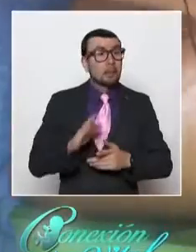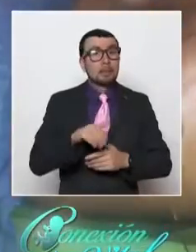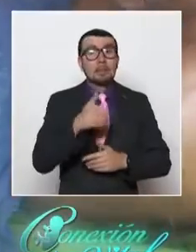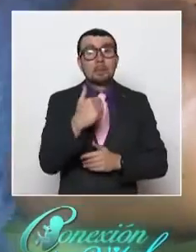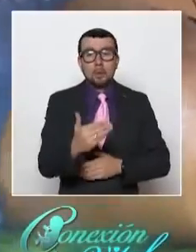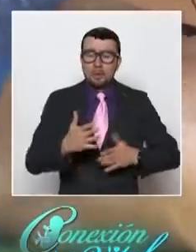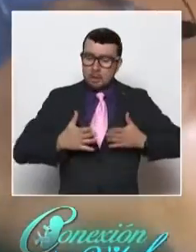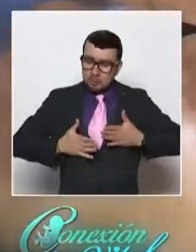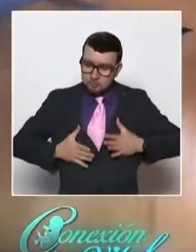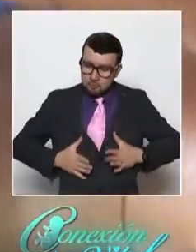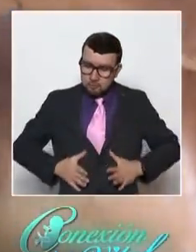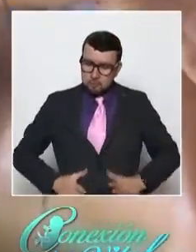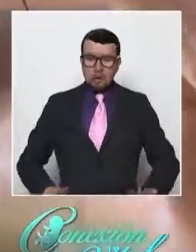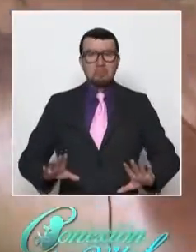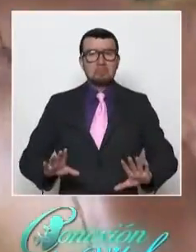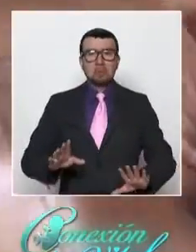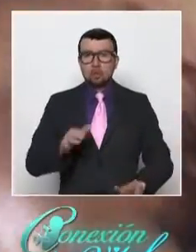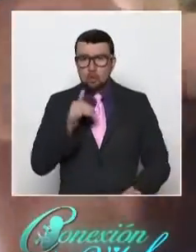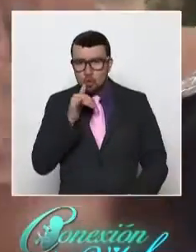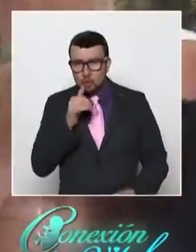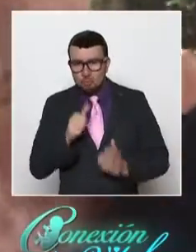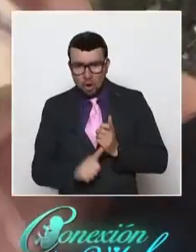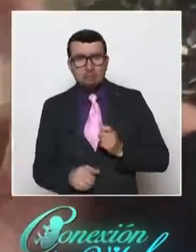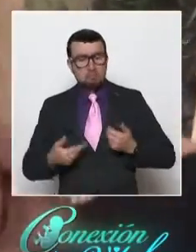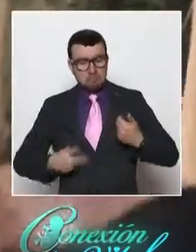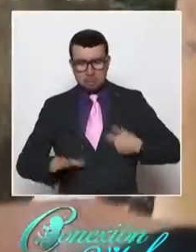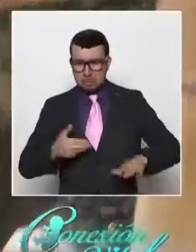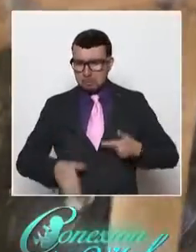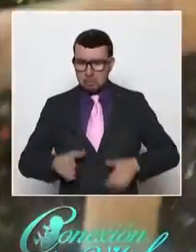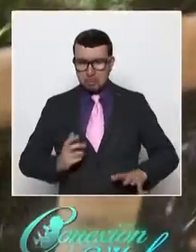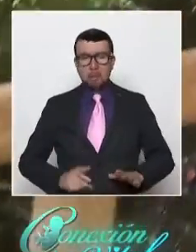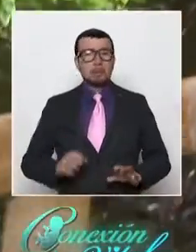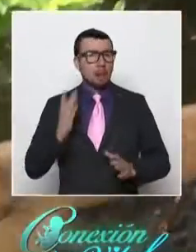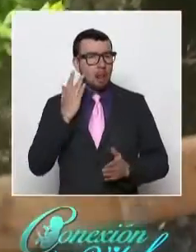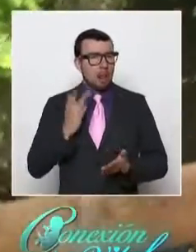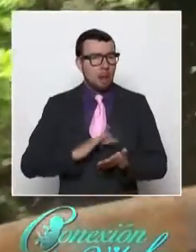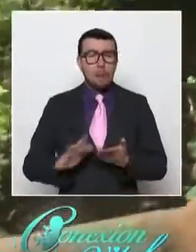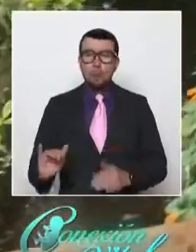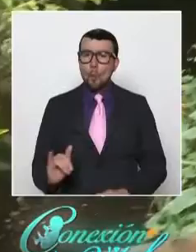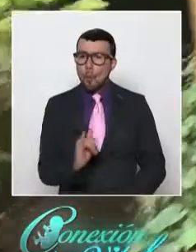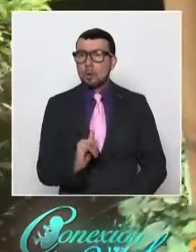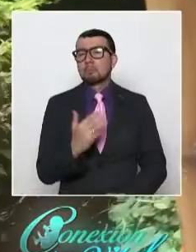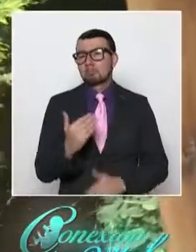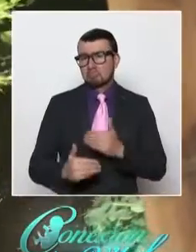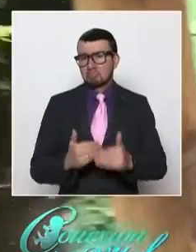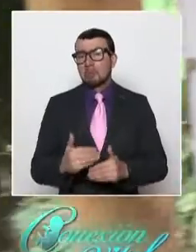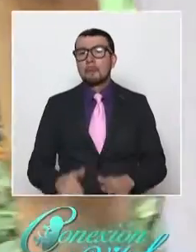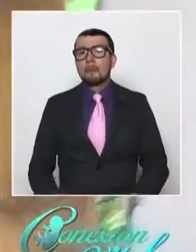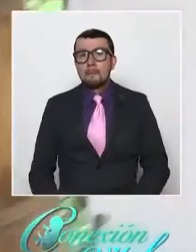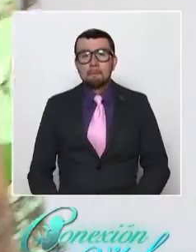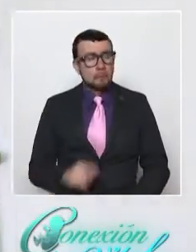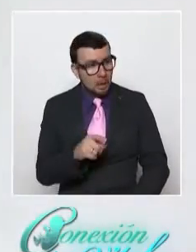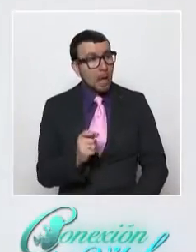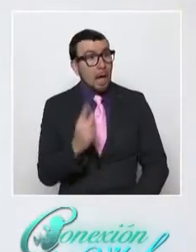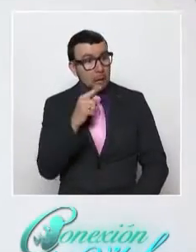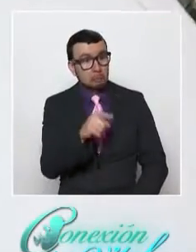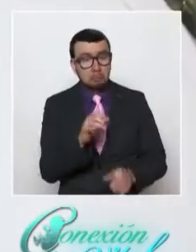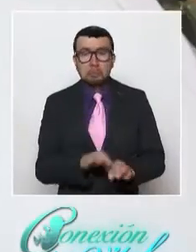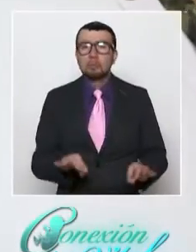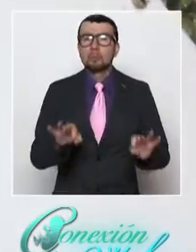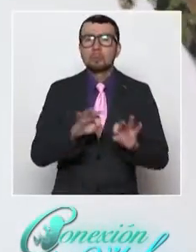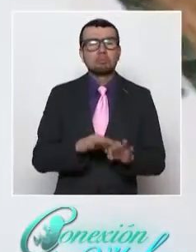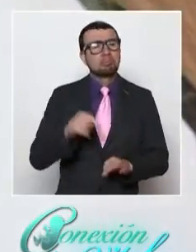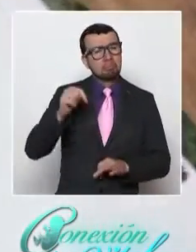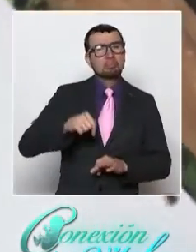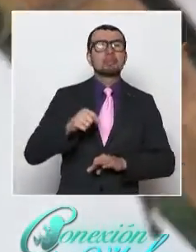final para así eliminar toda la toxina que se ha liberado. Una de las cosas llamativas que